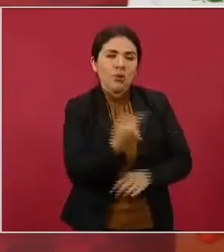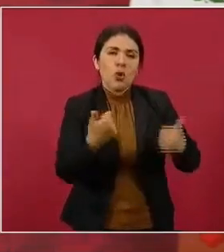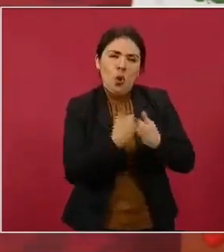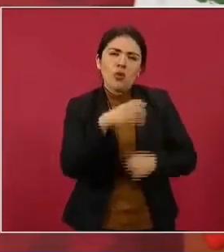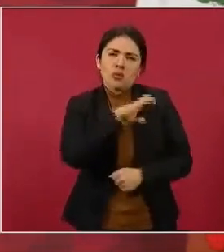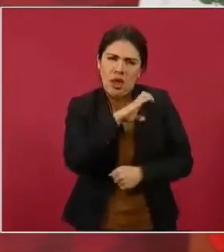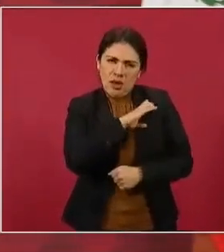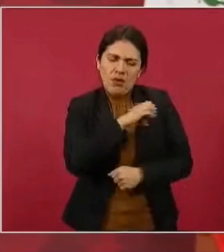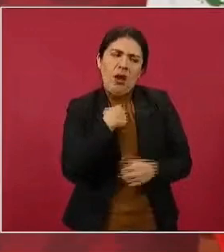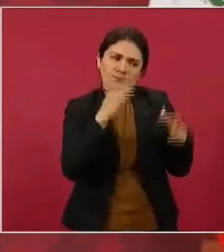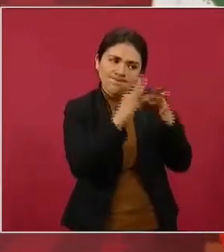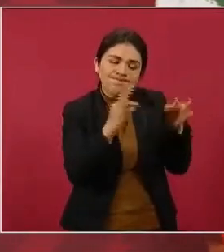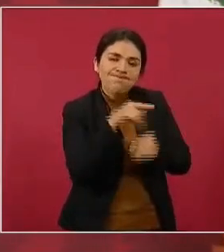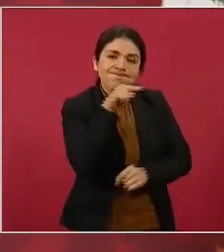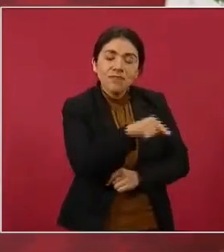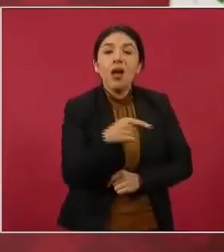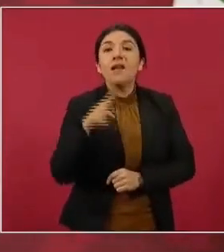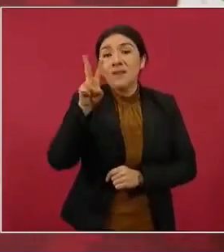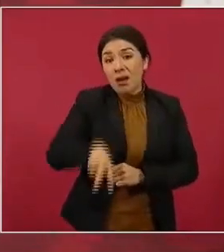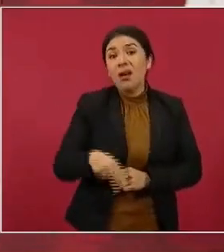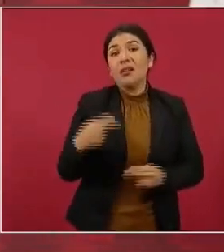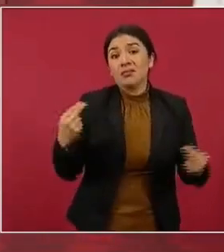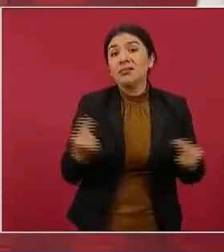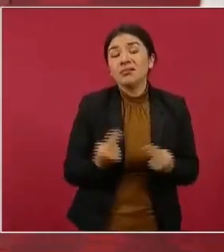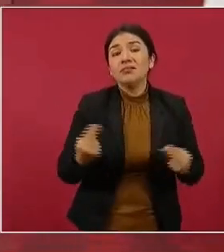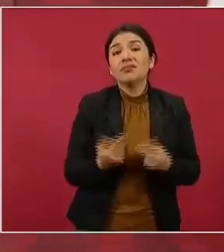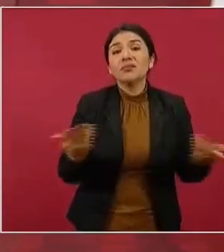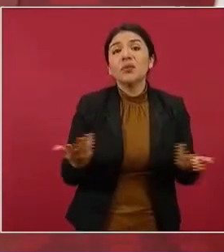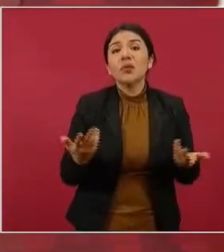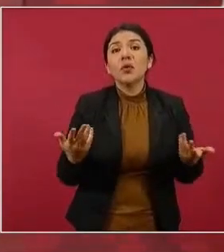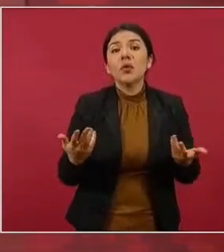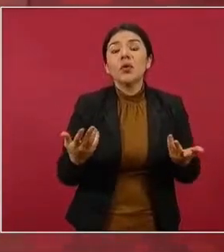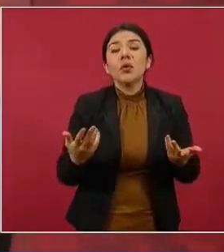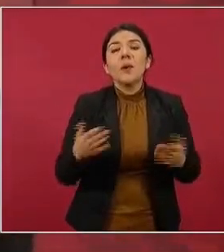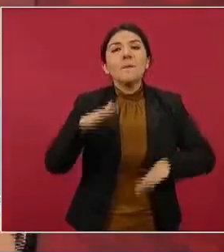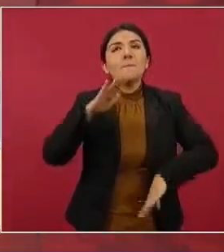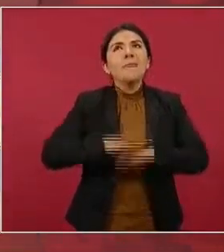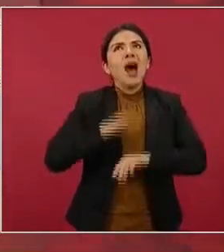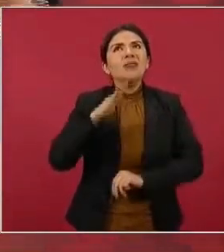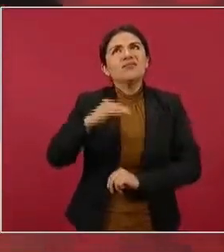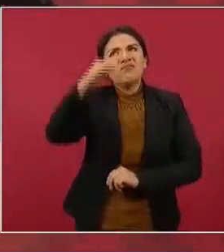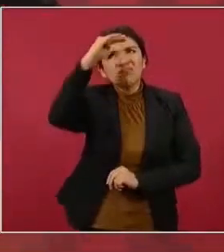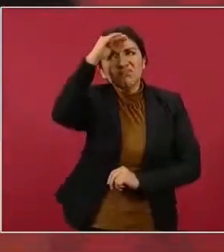cariñosa, necesitamos una concepción